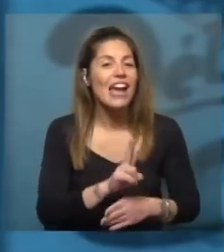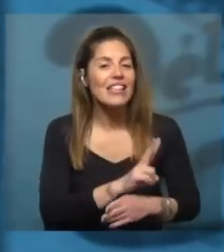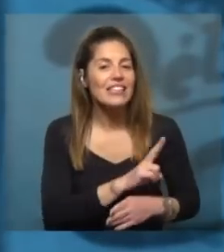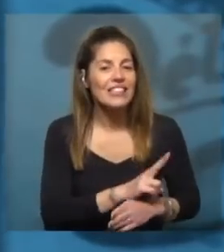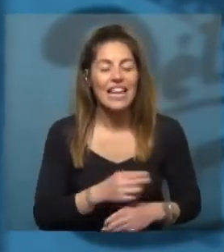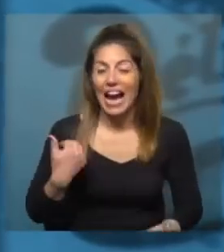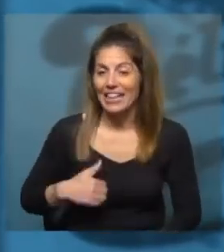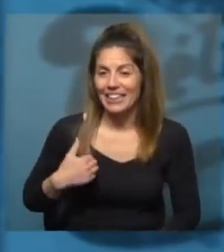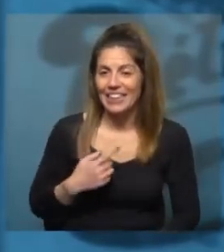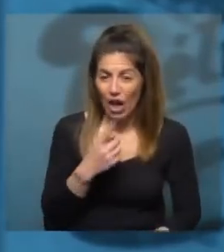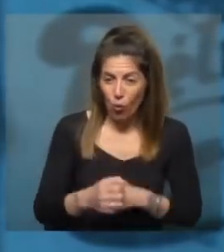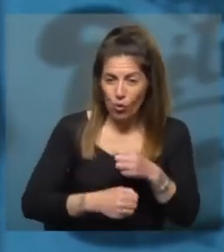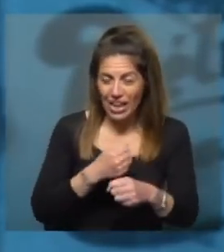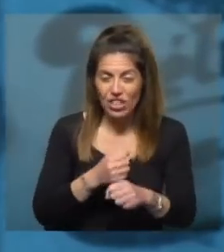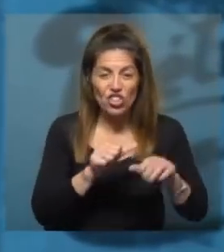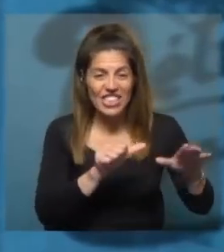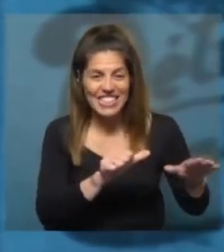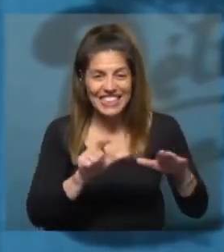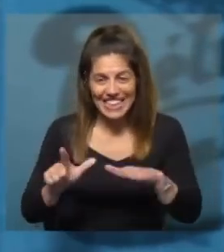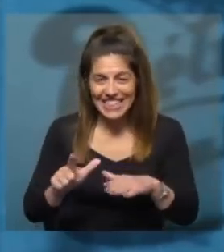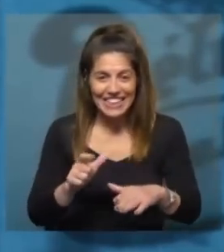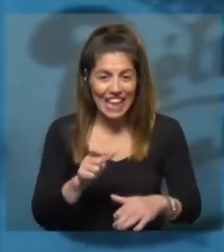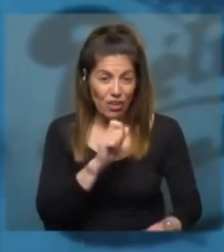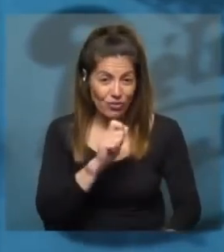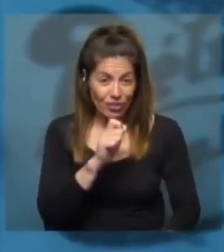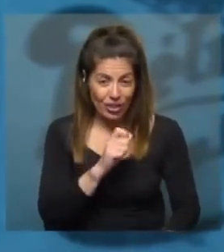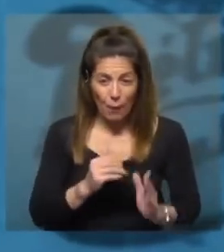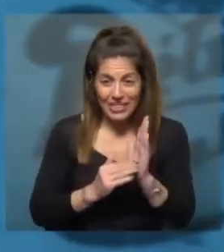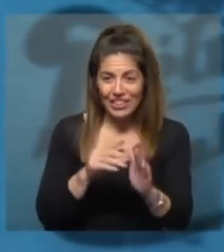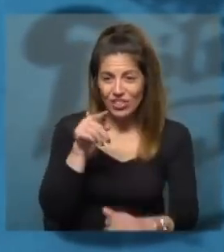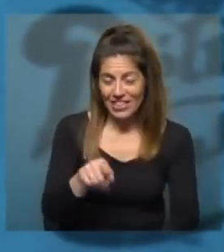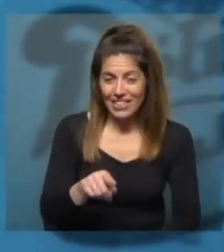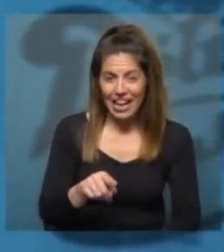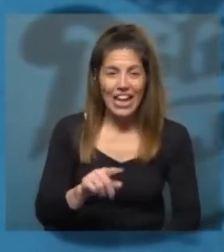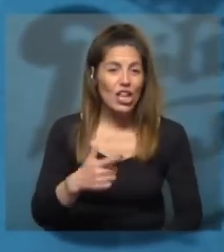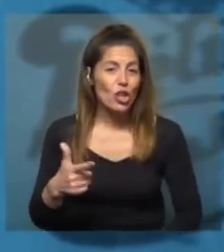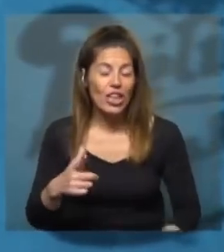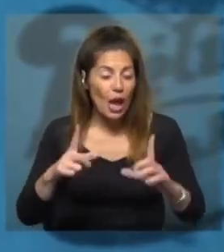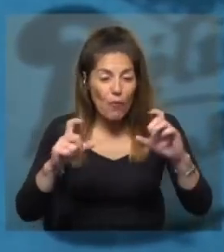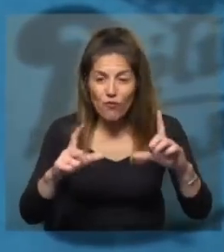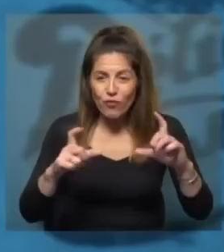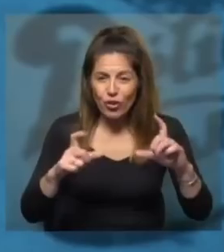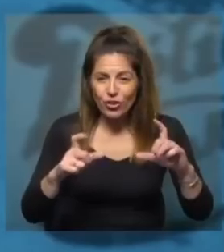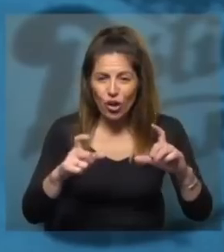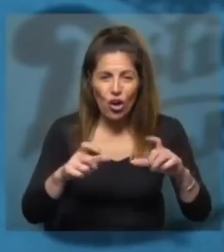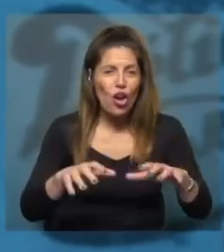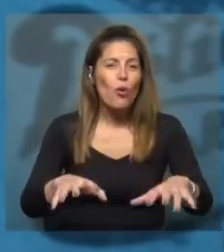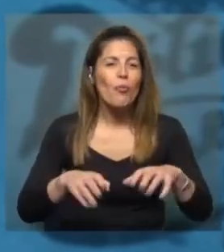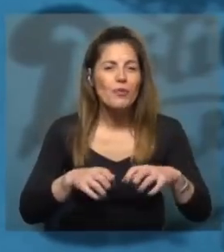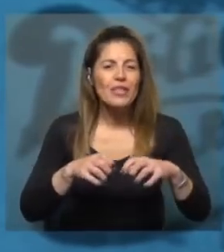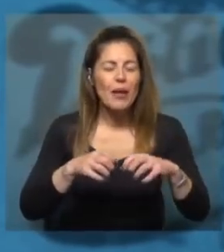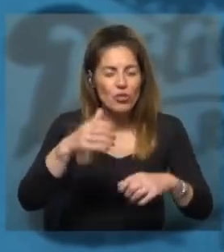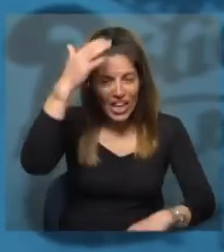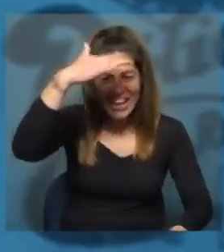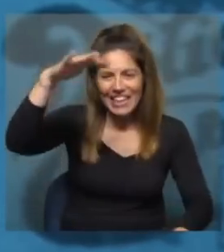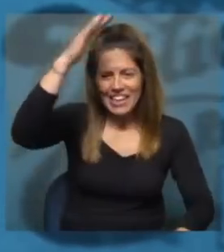largo de todo un año juntas con Ariel polento un pianista de allá y no teníamos foto para el afiche como vivíamos en la chacra la única foto que nos